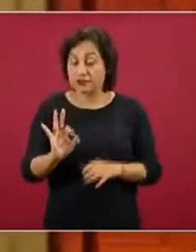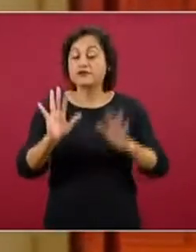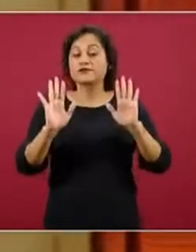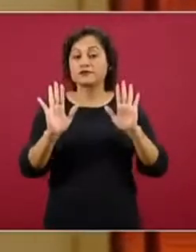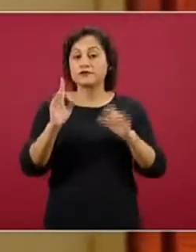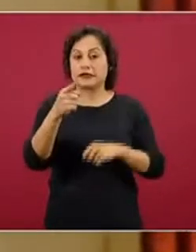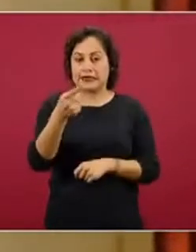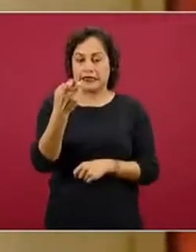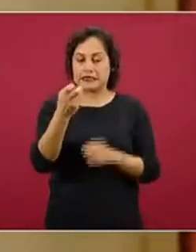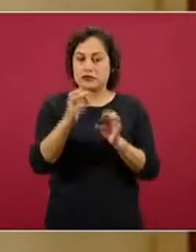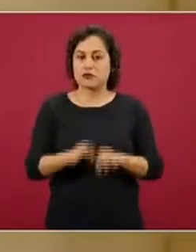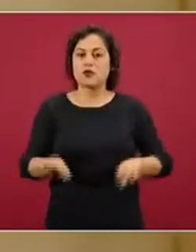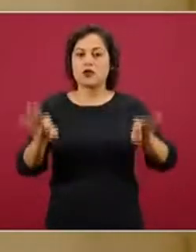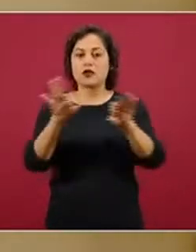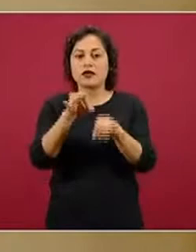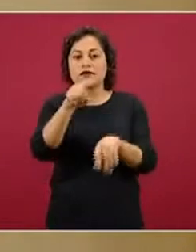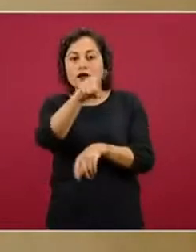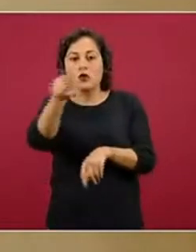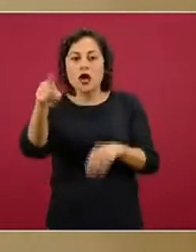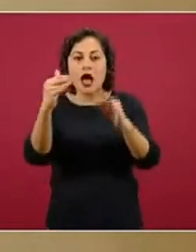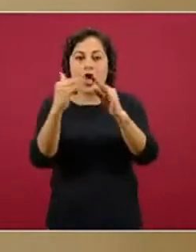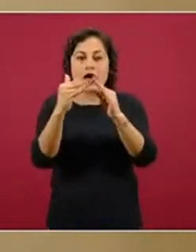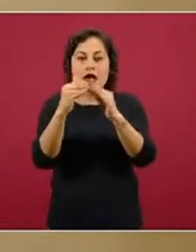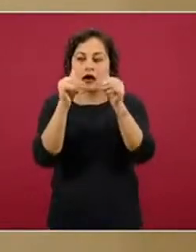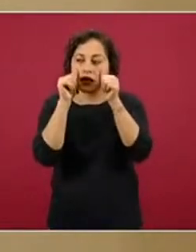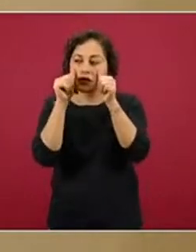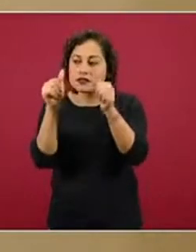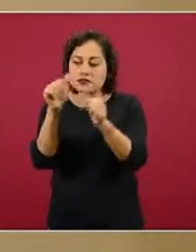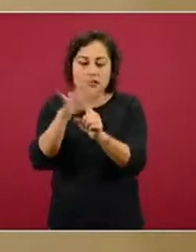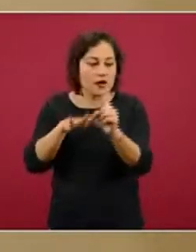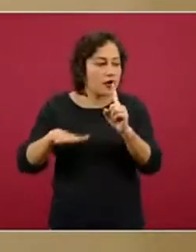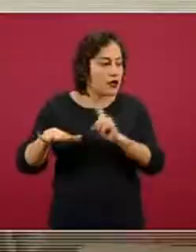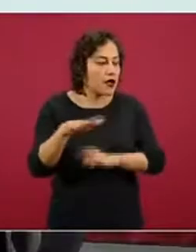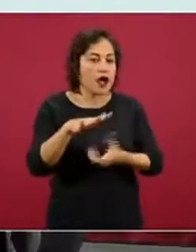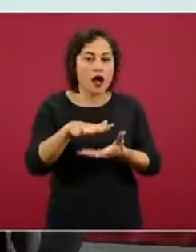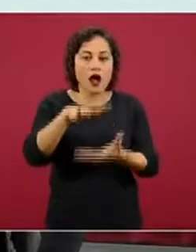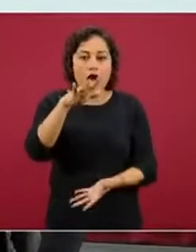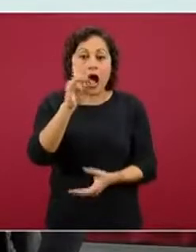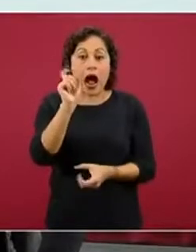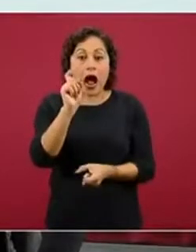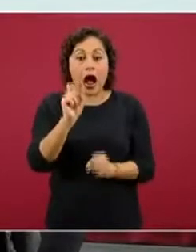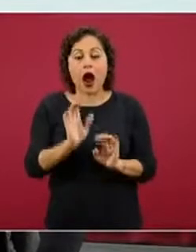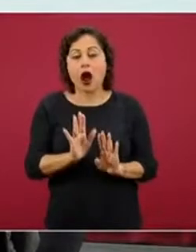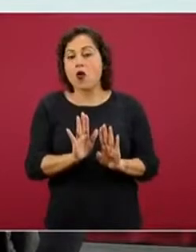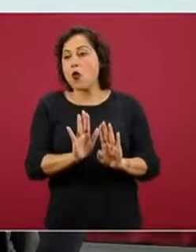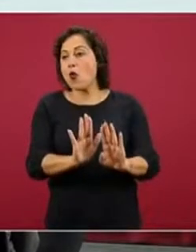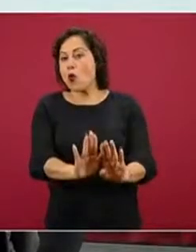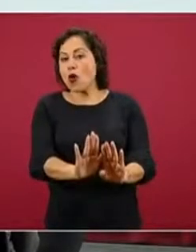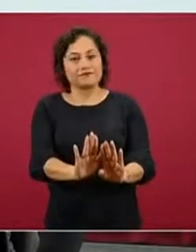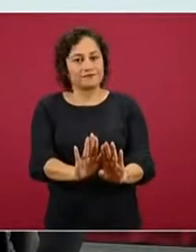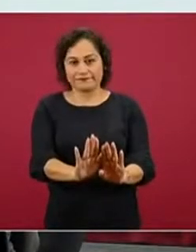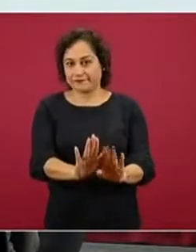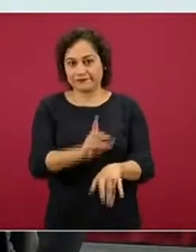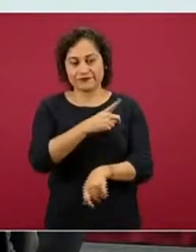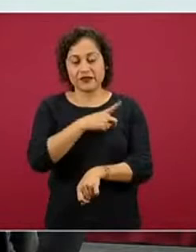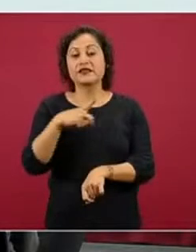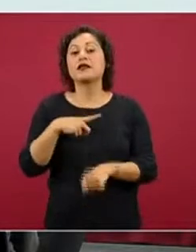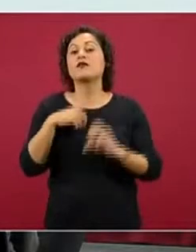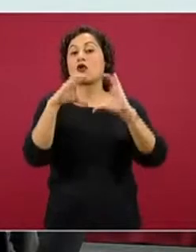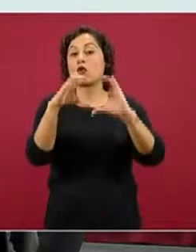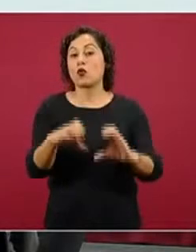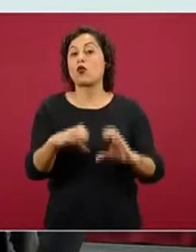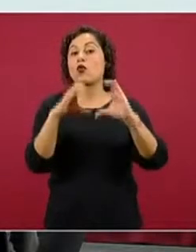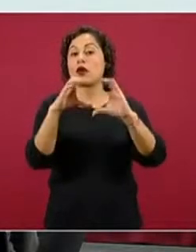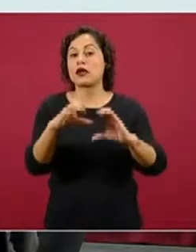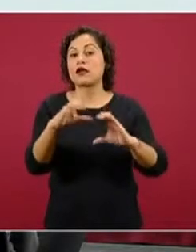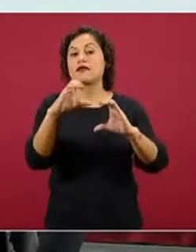que si yo en mi hogar tengo contenedores de agua, pues sepa cómo mantenerlos libres de el mosco para que no